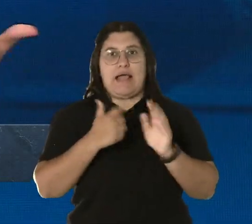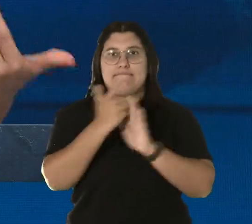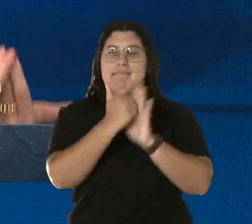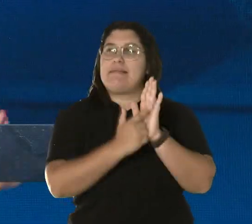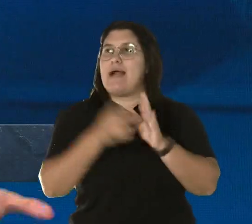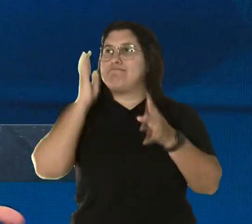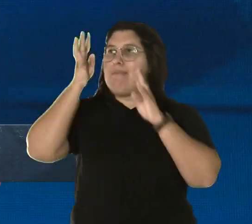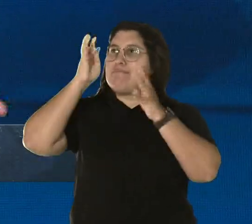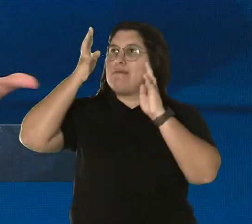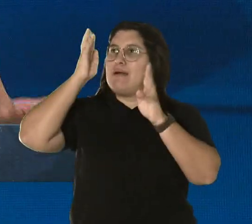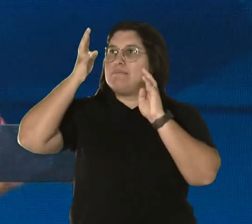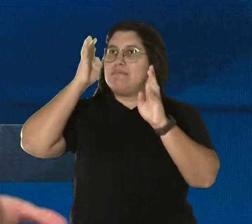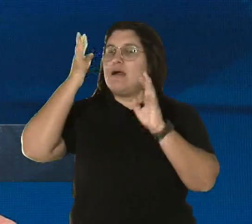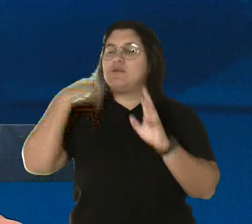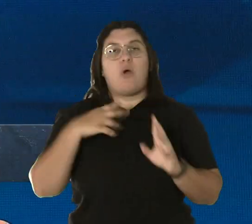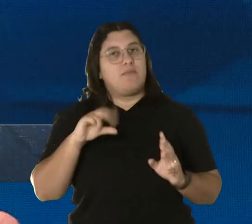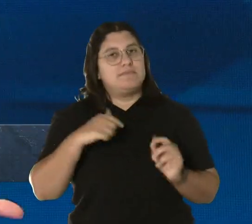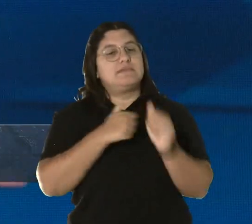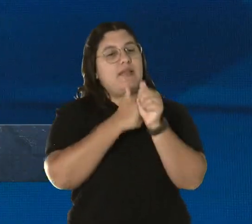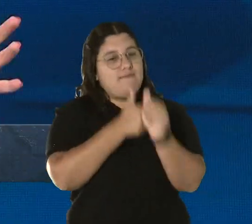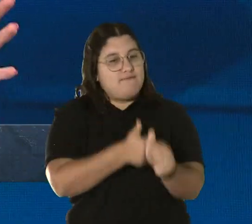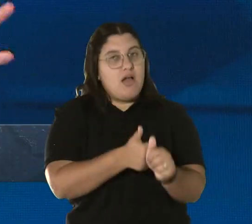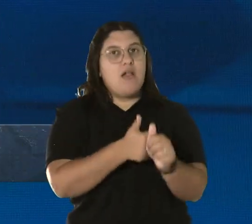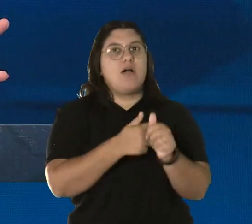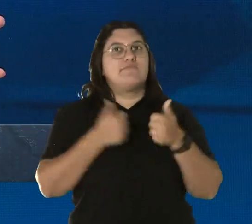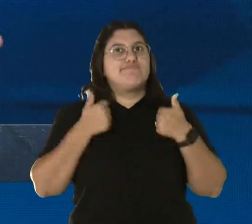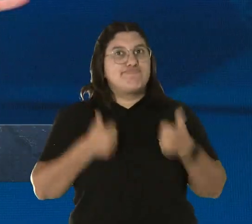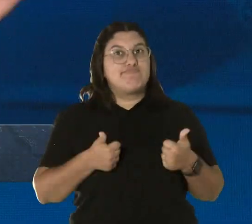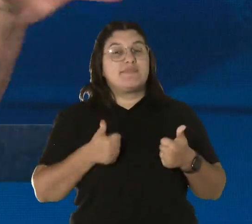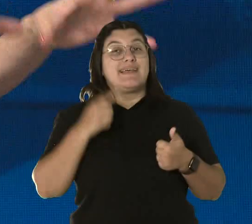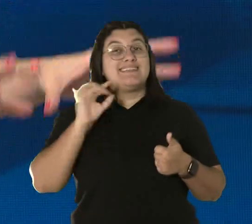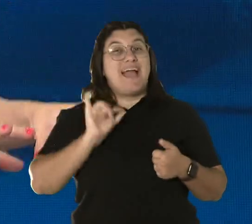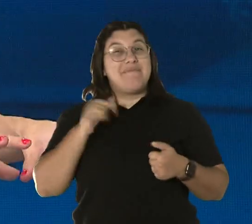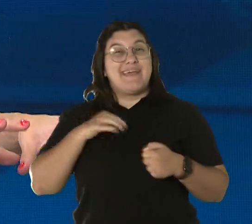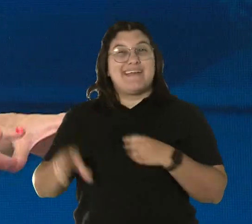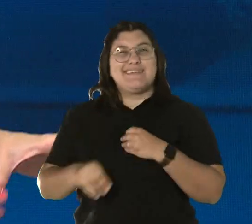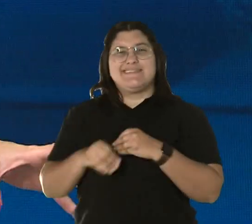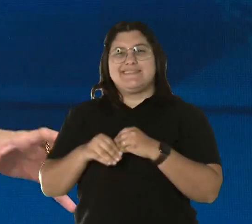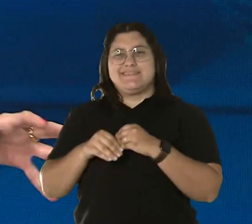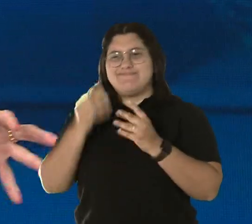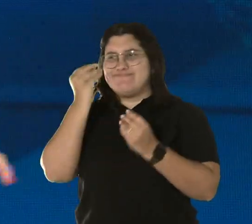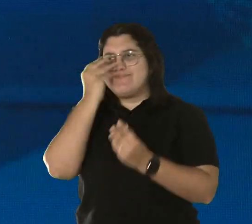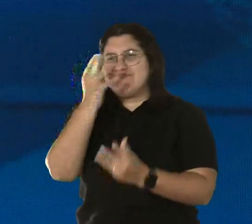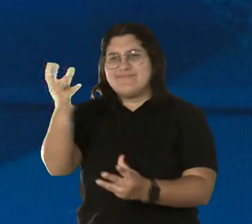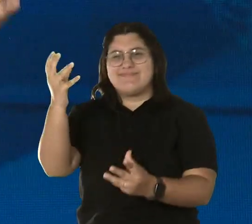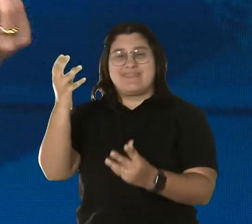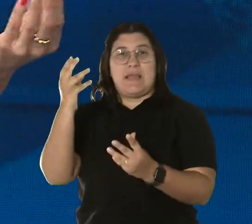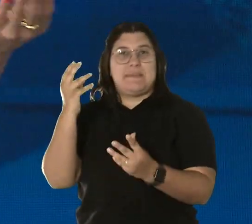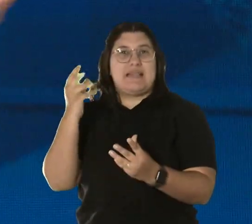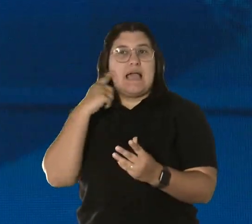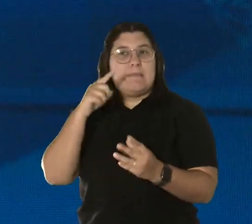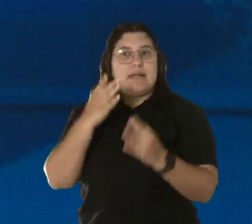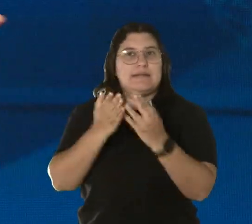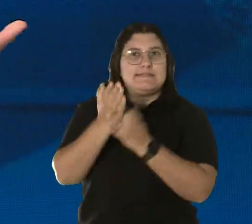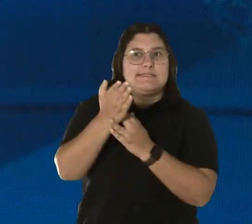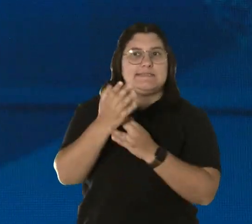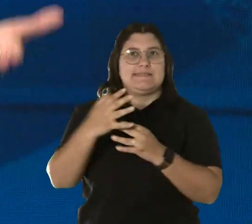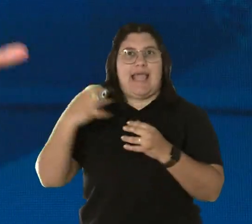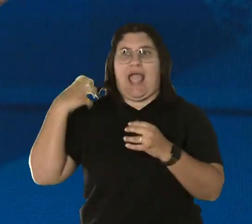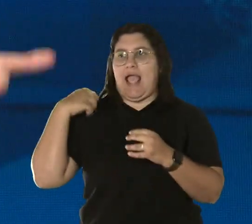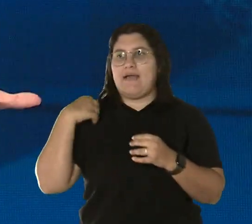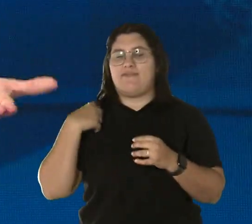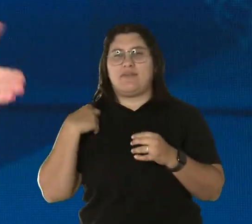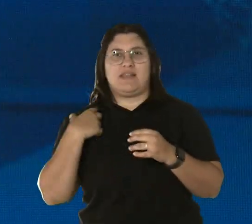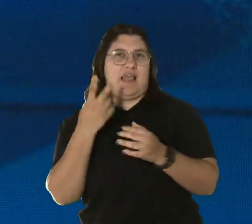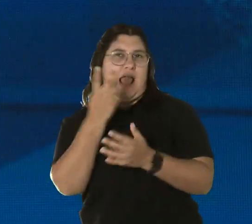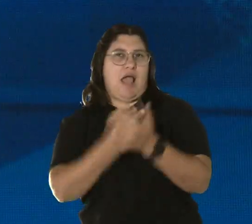legislar inteligentemente, educadamente, y a la misma vez transmitir ese mensaje tanto a patronos y empleados para lograr, ¿verdad?, esa equidad